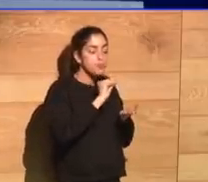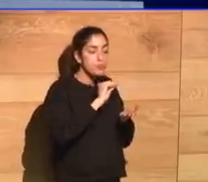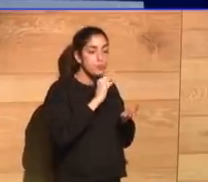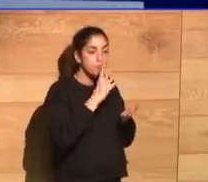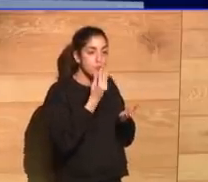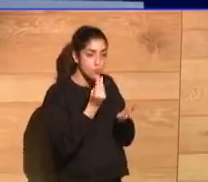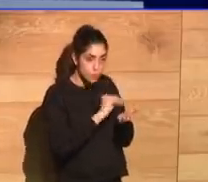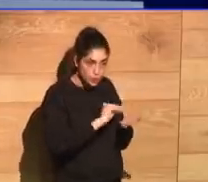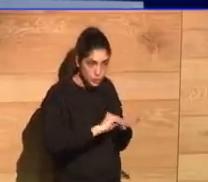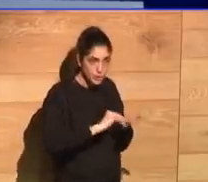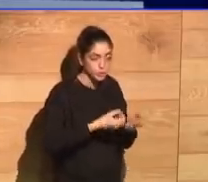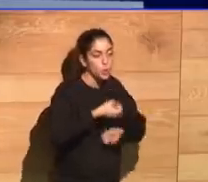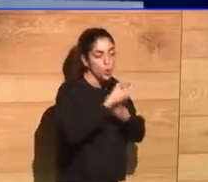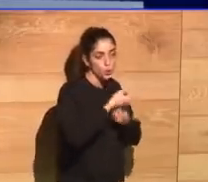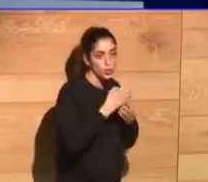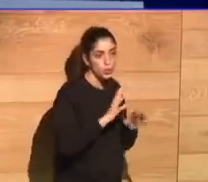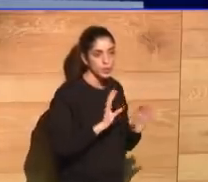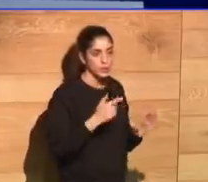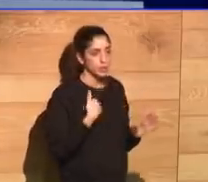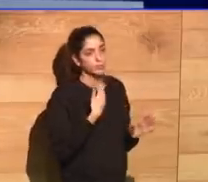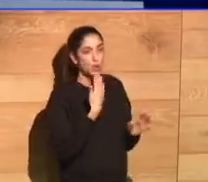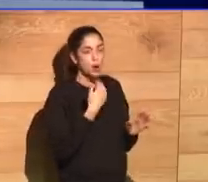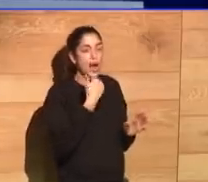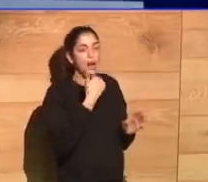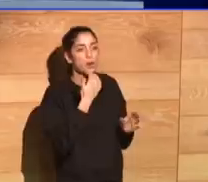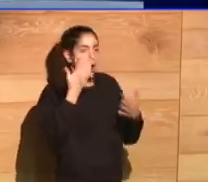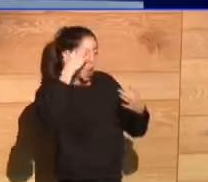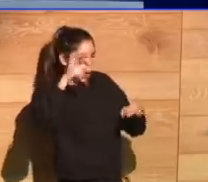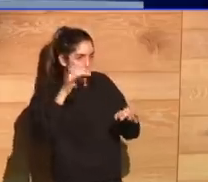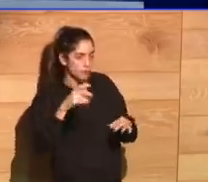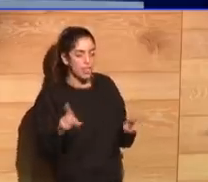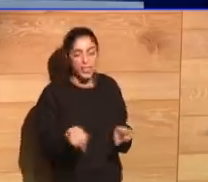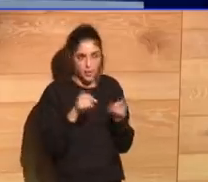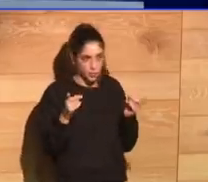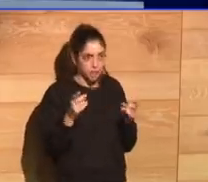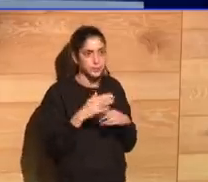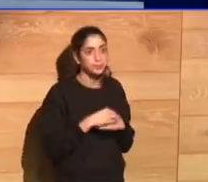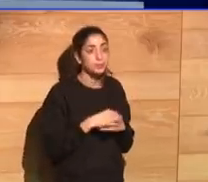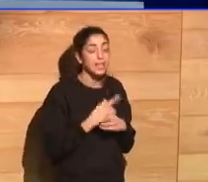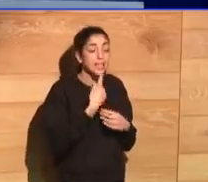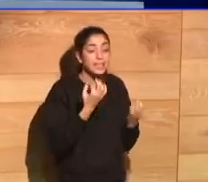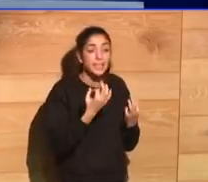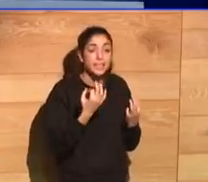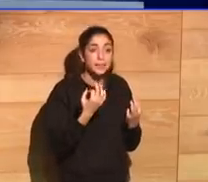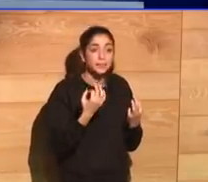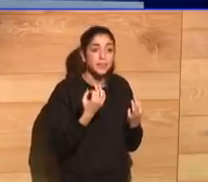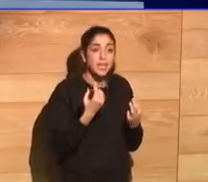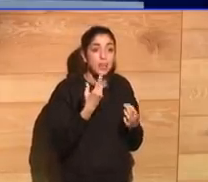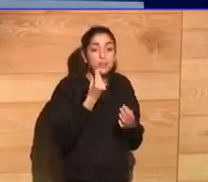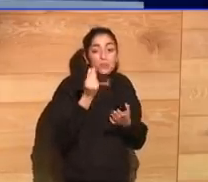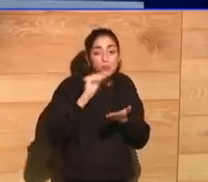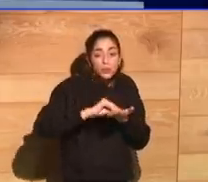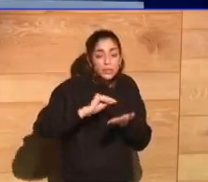muchas veces en sus primeras... Nos estamos yendo al off-topic, pero da igual. Da igual. Y decía que muchas veces Brando